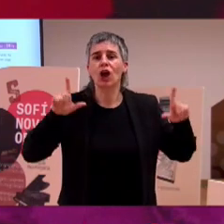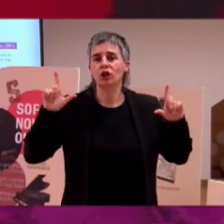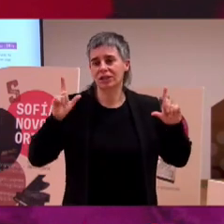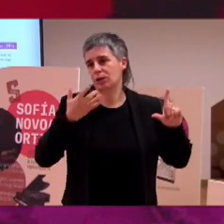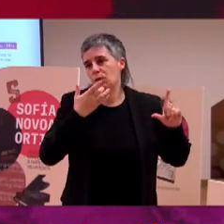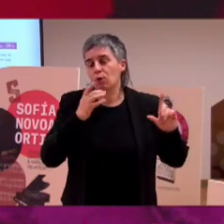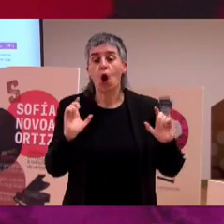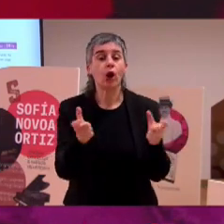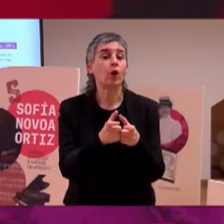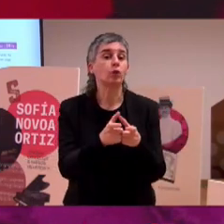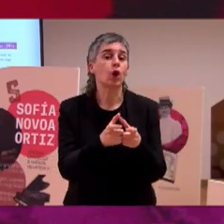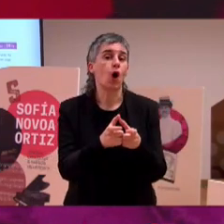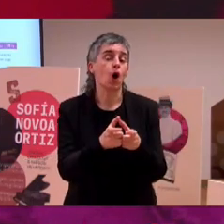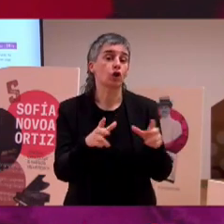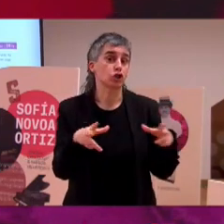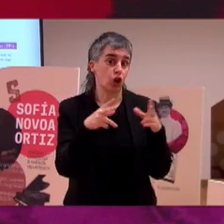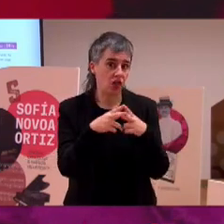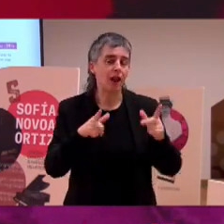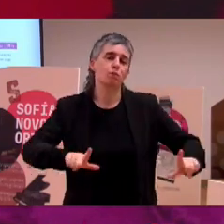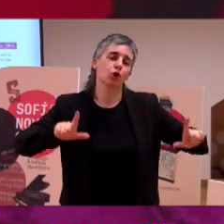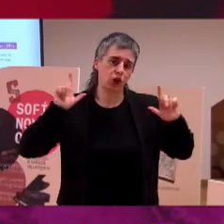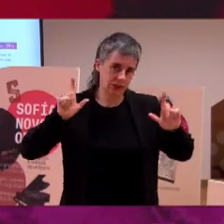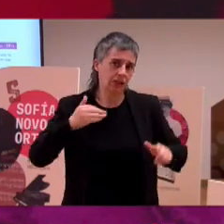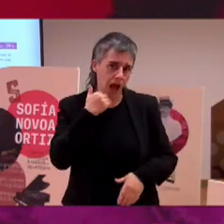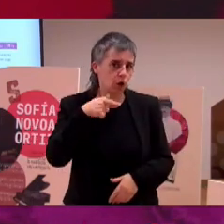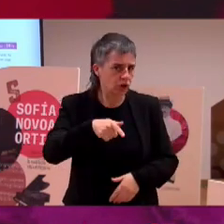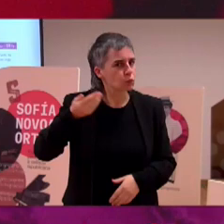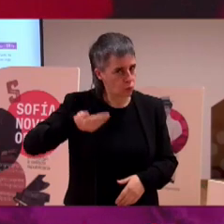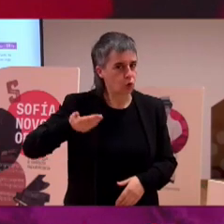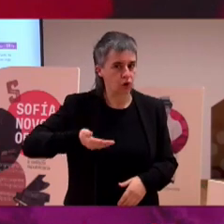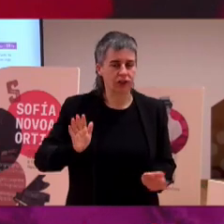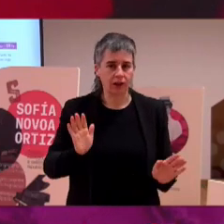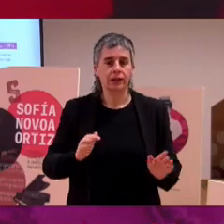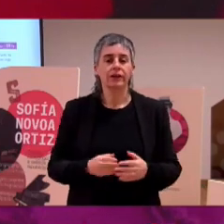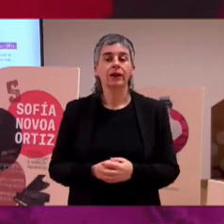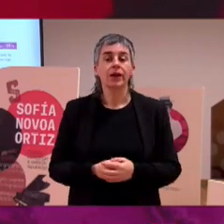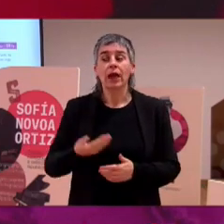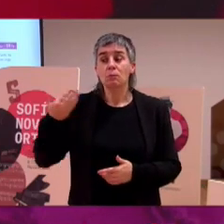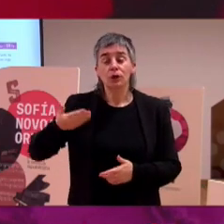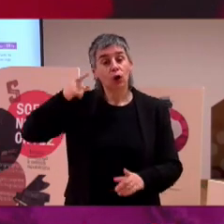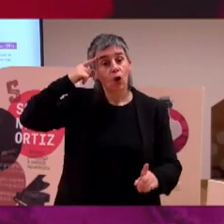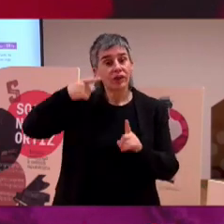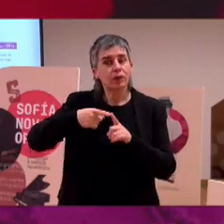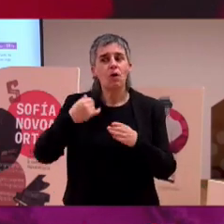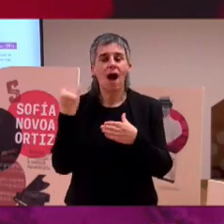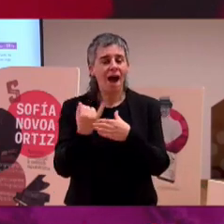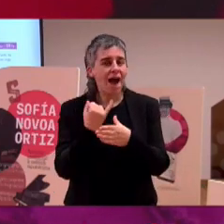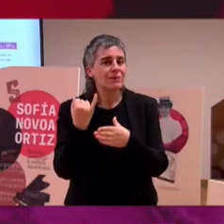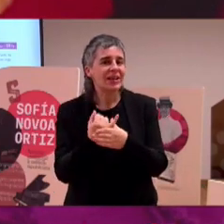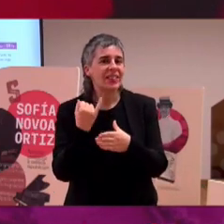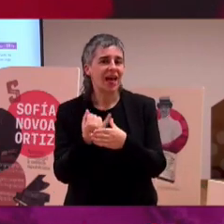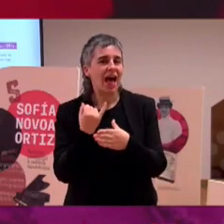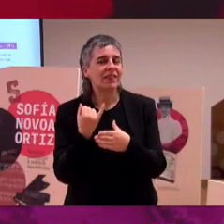social. Entendo. Eso é importante. Eso é importante para ter unha serie de habilidades de cara